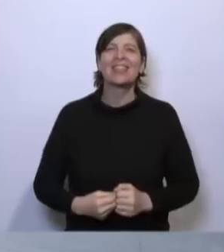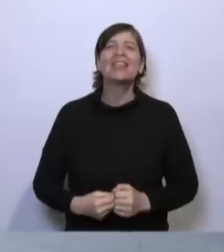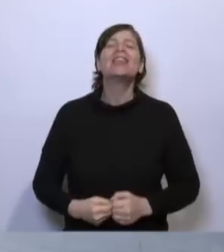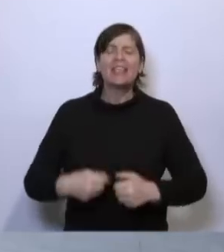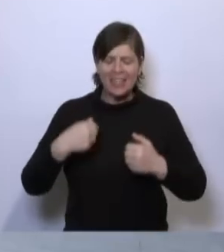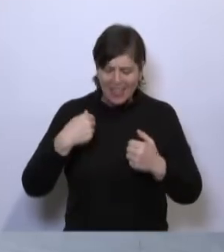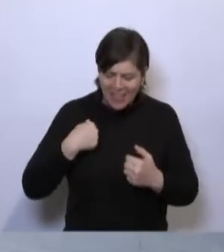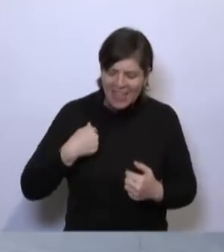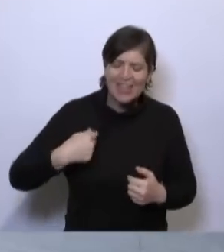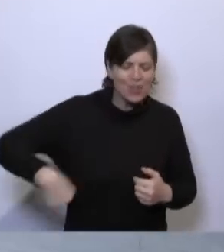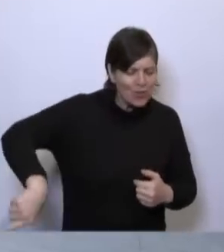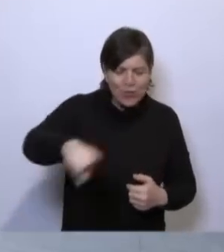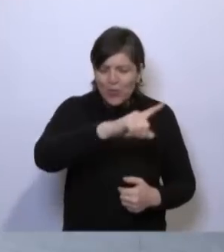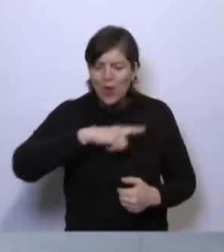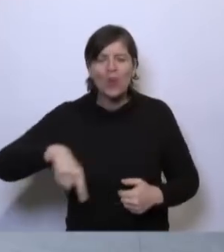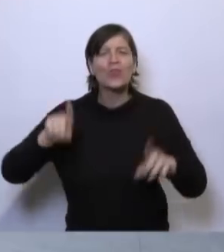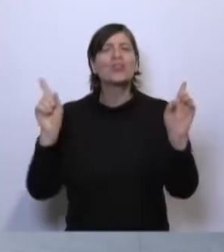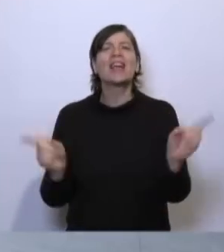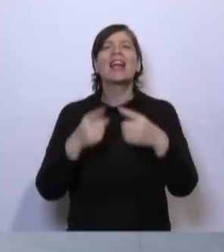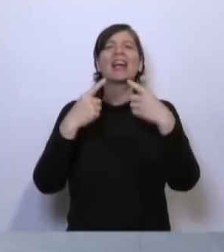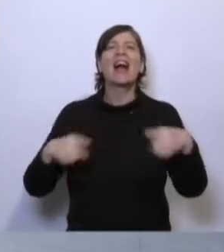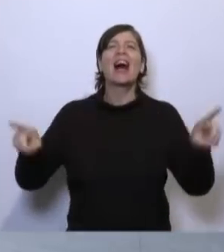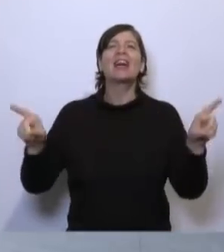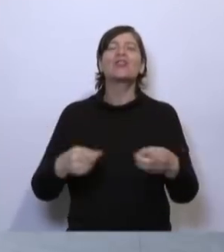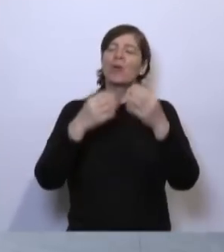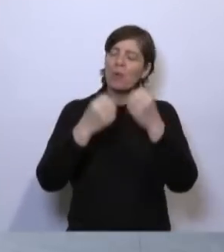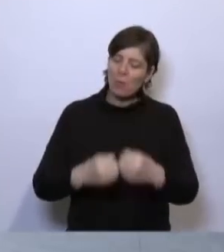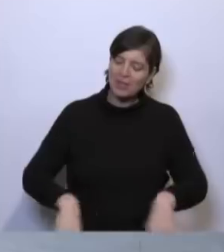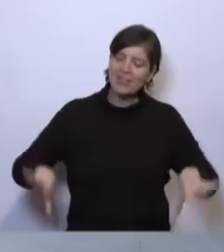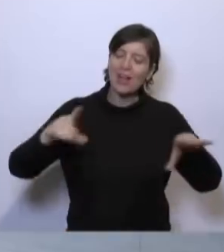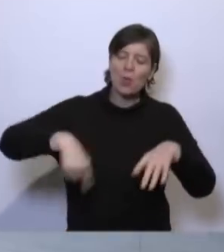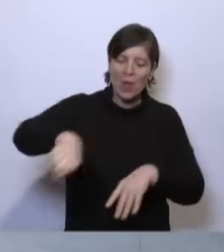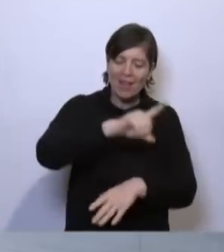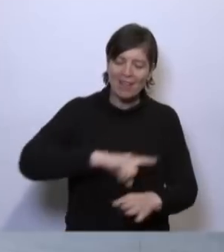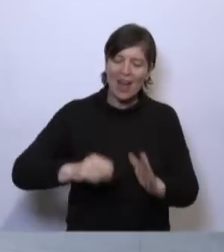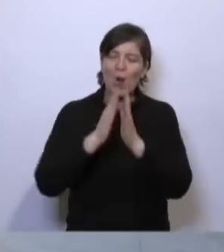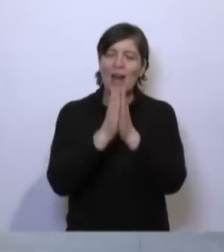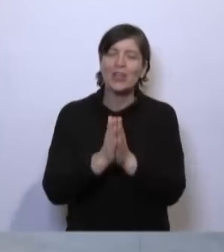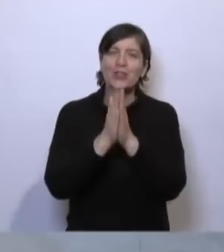Y hermanados en el canto, comenzar nuestra